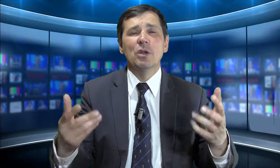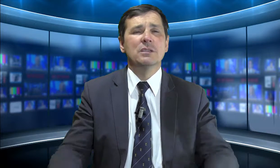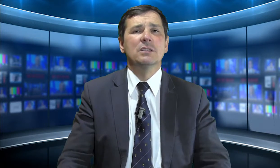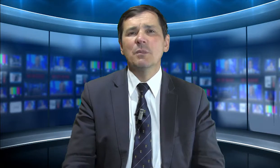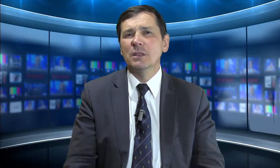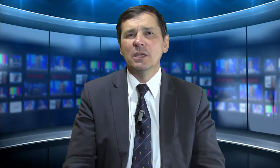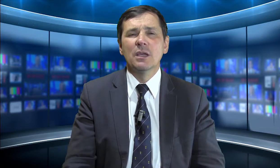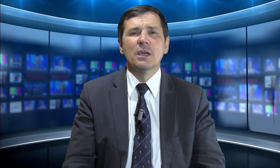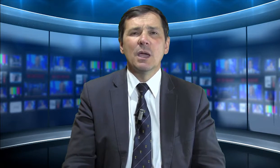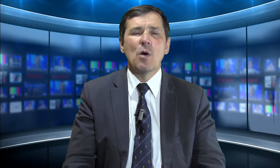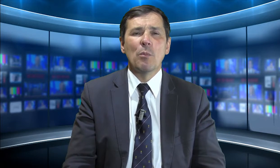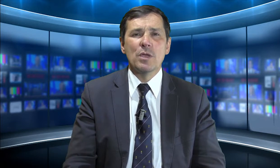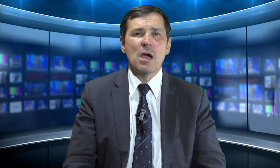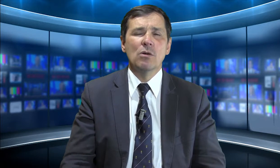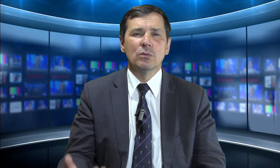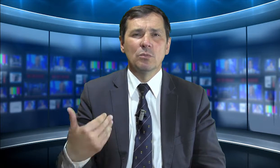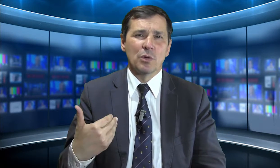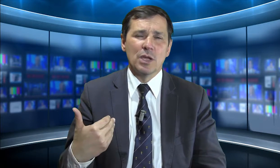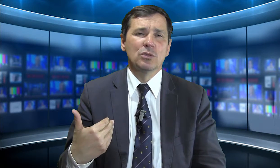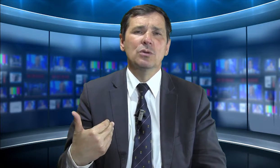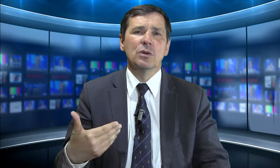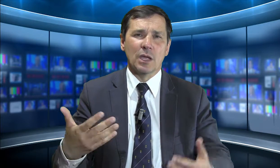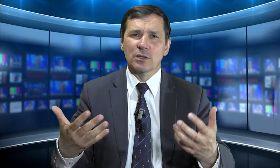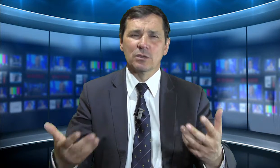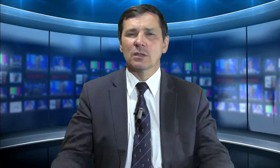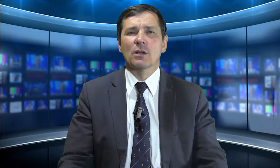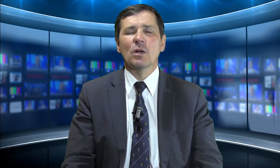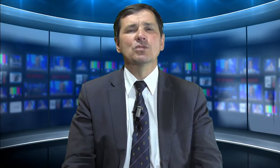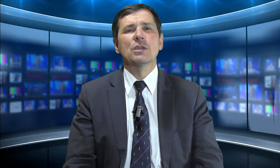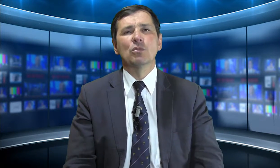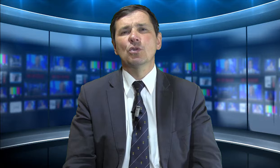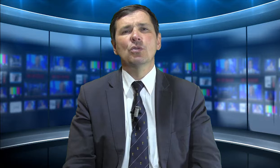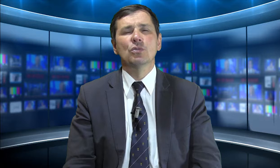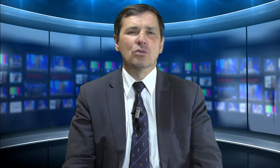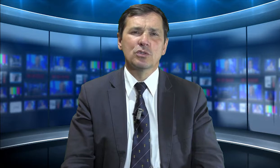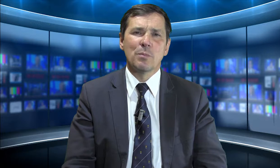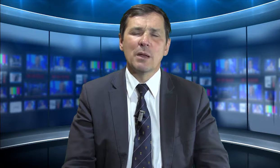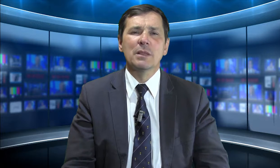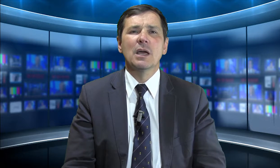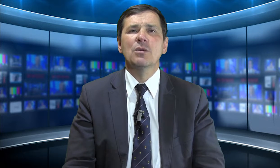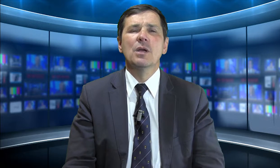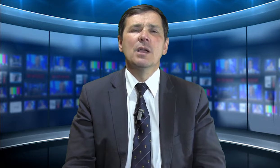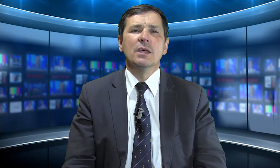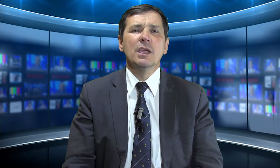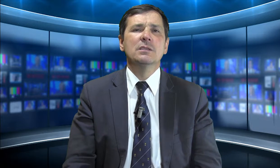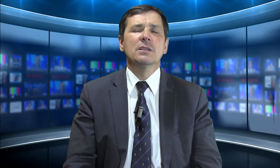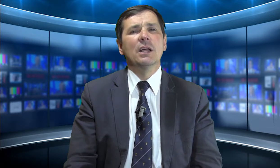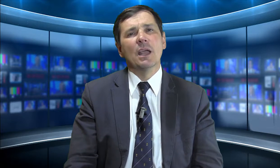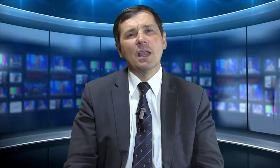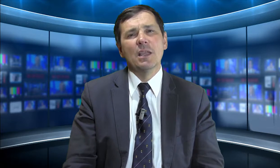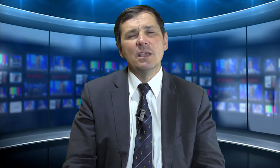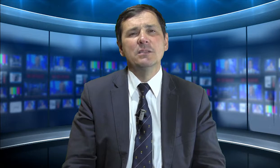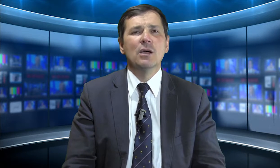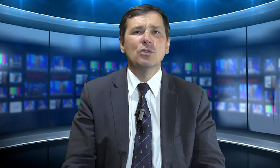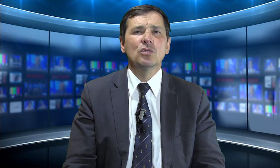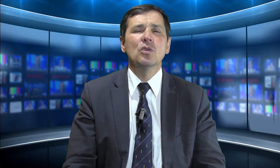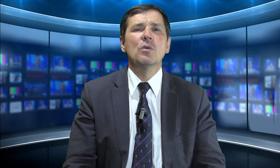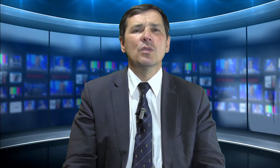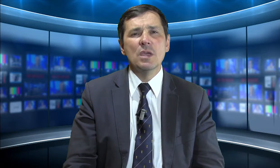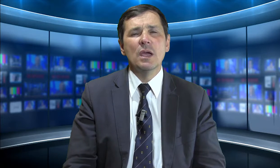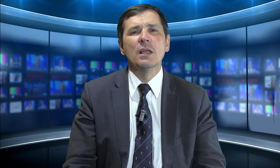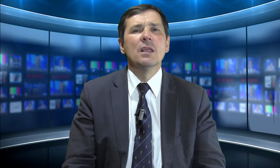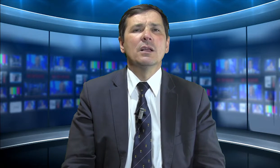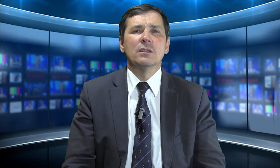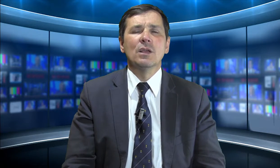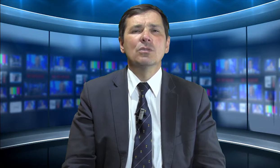Comisión de Cultura recientemente hemos apoyado un proyecto del cual soy autor junto a otros parlamentarios, que es declarar el 15 de agosto